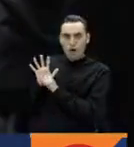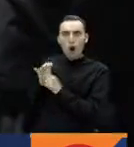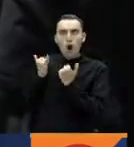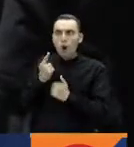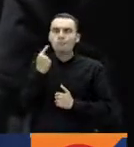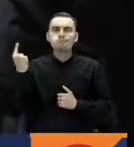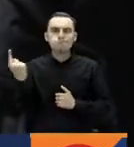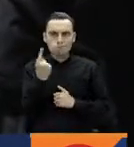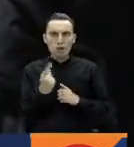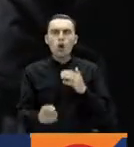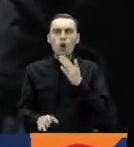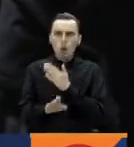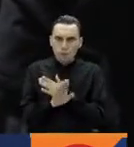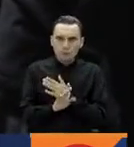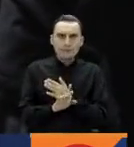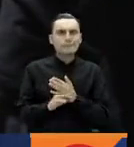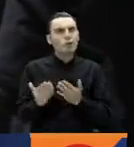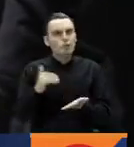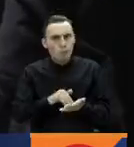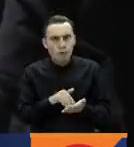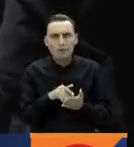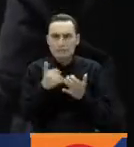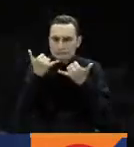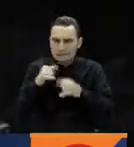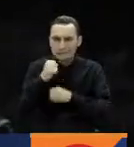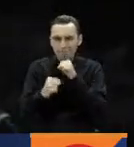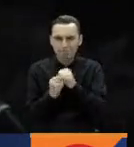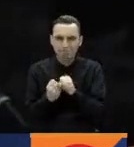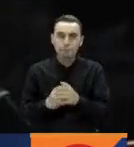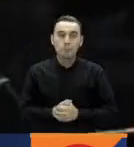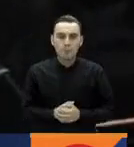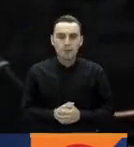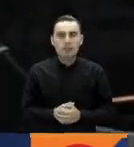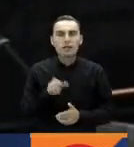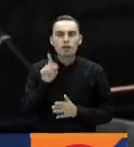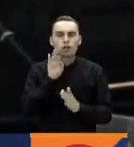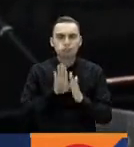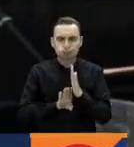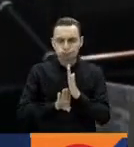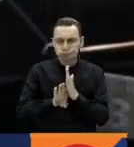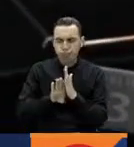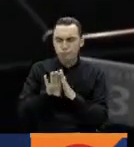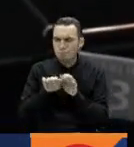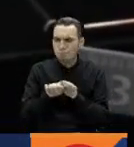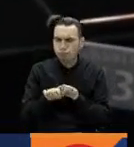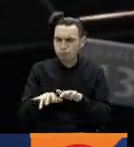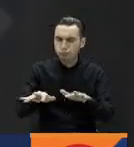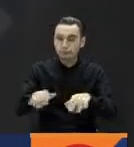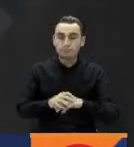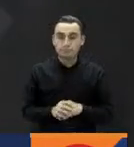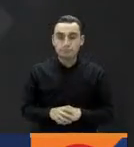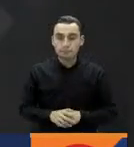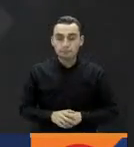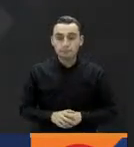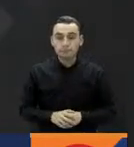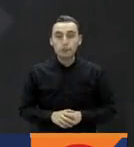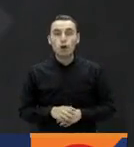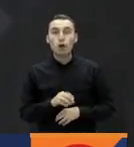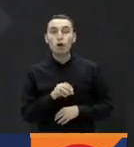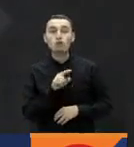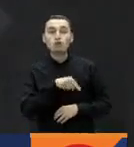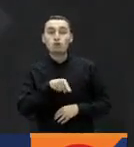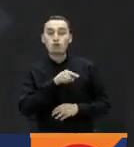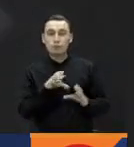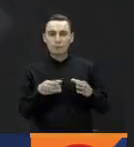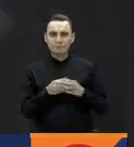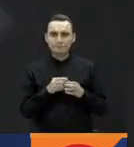impone nuevamente un fin de año atípico al mundo. Uno con cifras hacia arriba en los contagios. La Organización Panamericana de la Salud